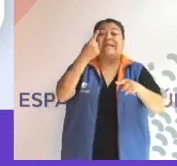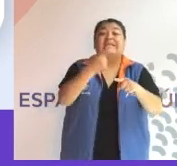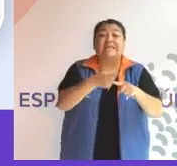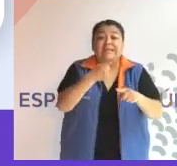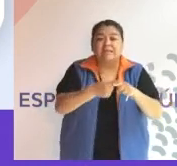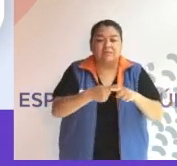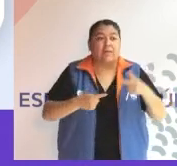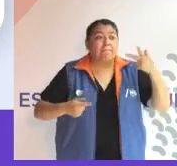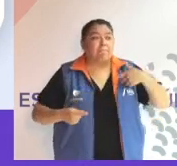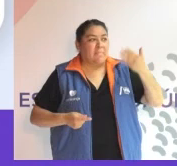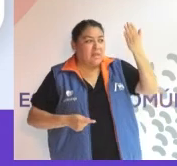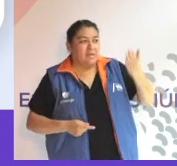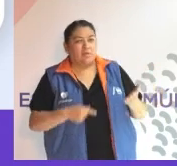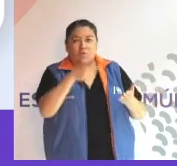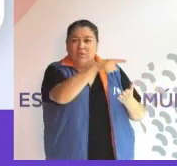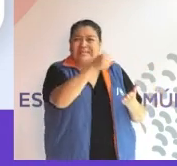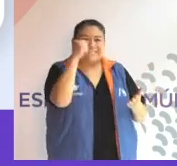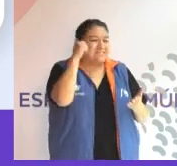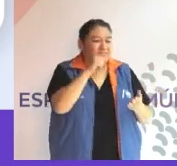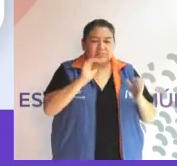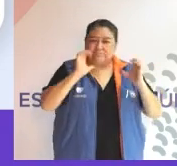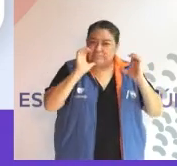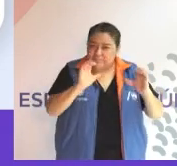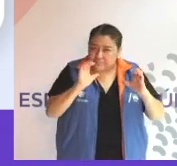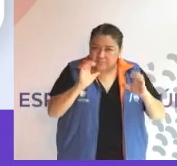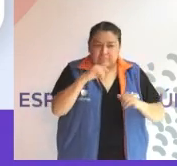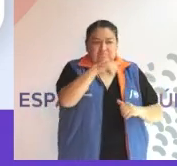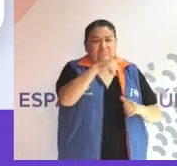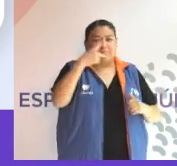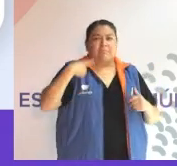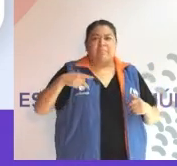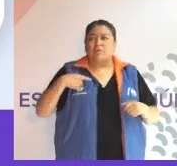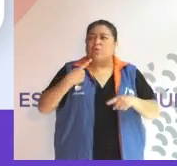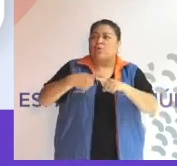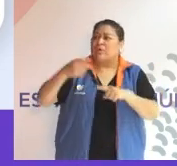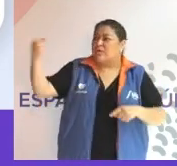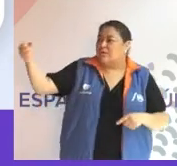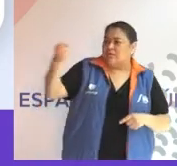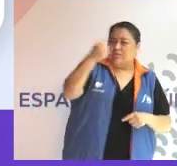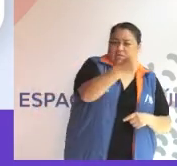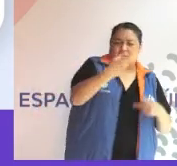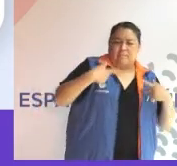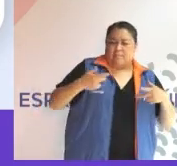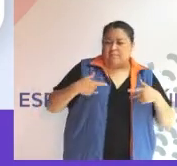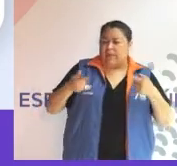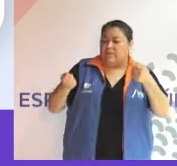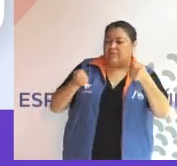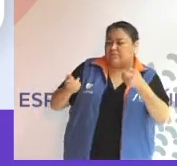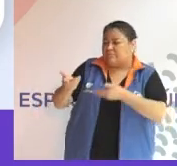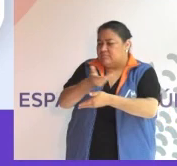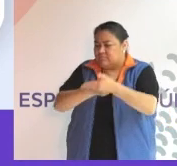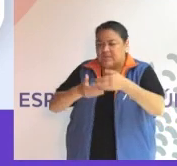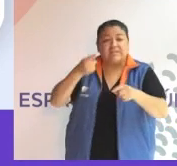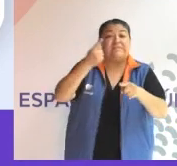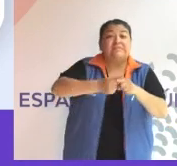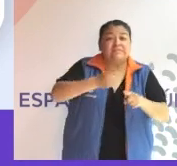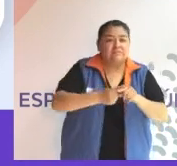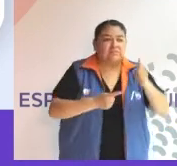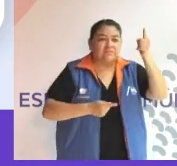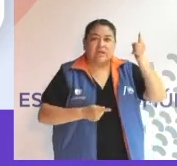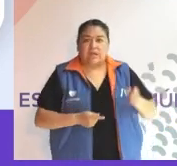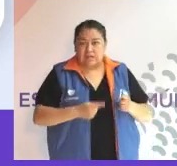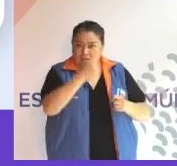persona tiene que tener mucho cuidado, las organizaciones, en decir quién va a coordinar el voluntariado. He visto muchos voluntariados